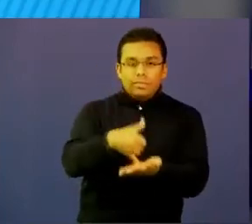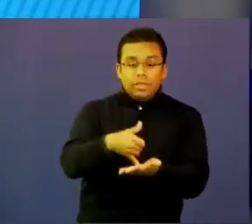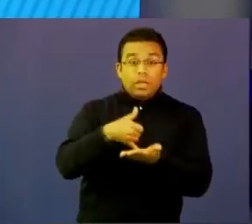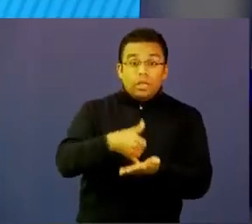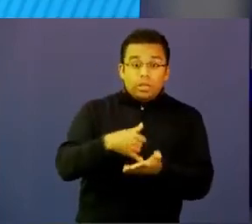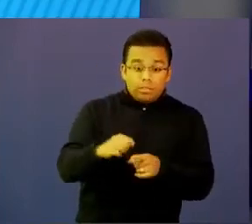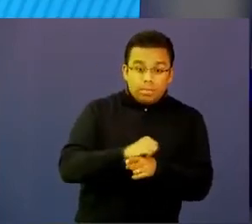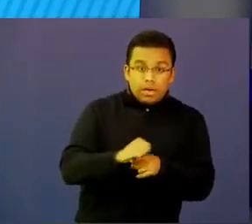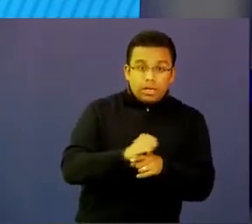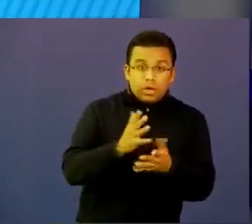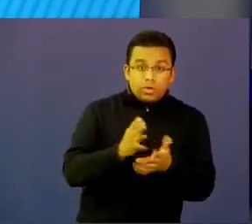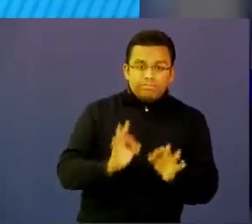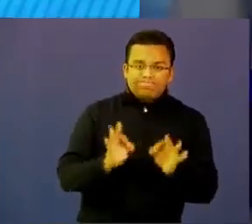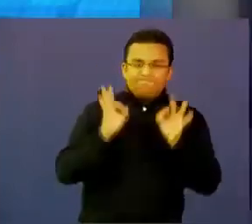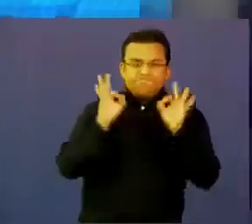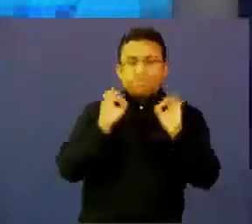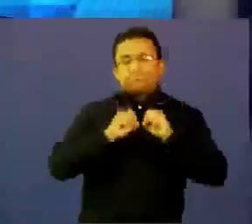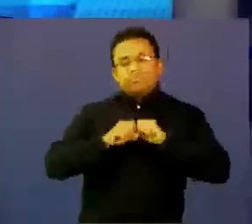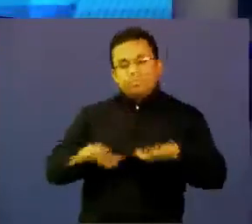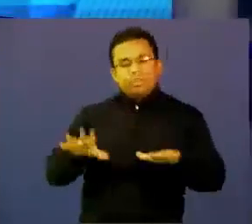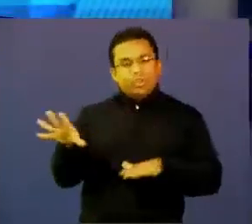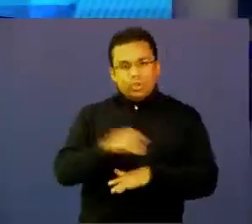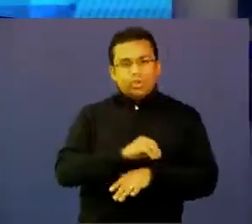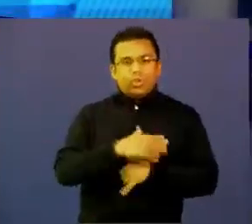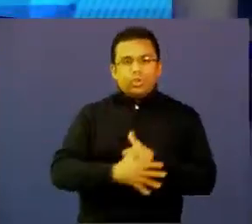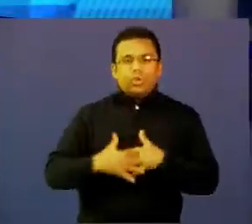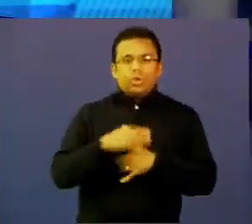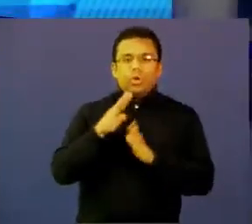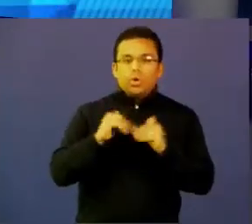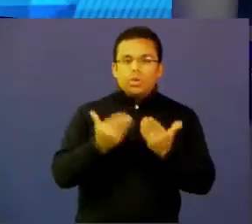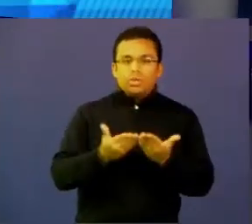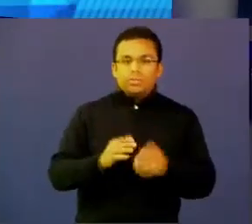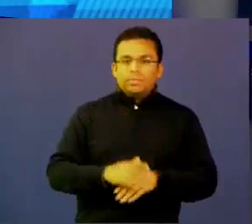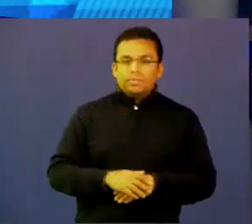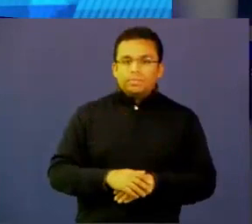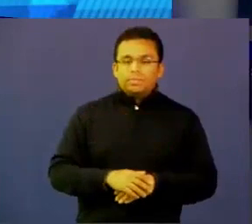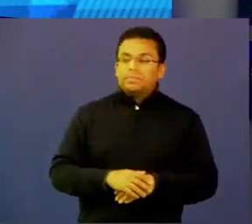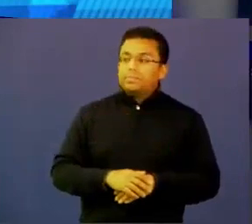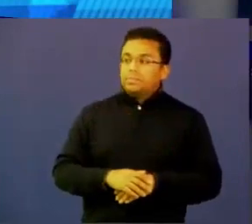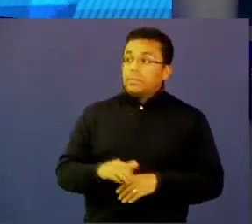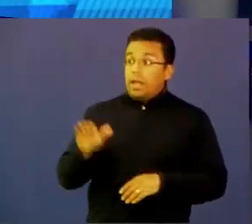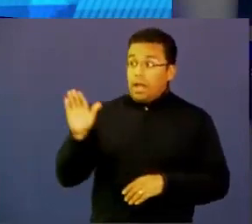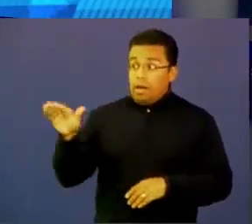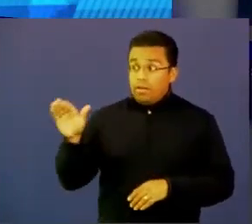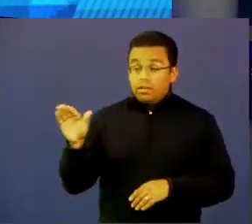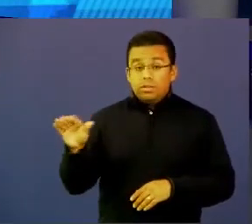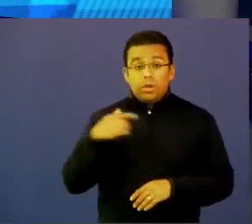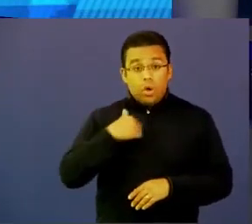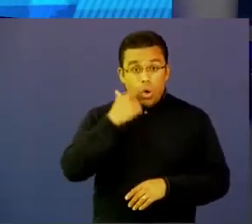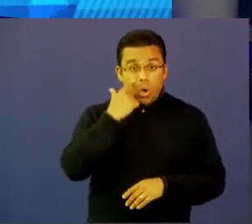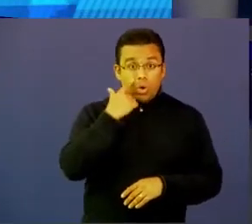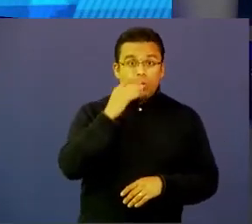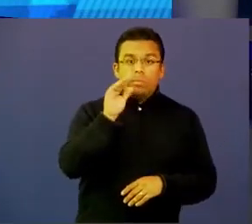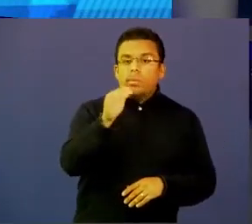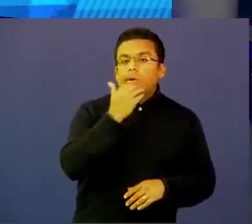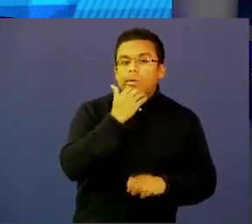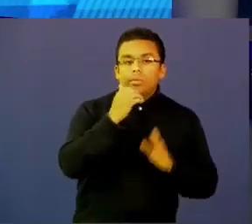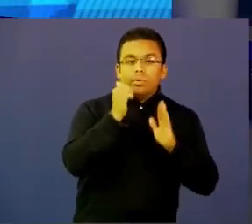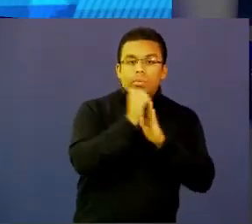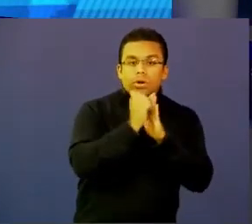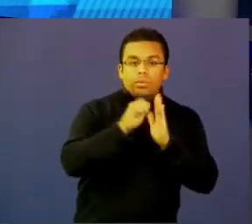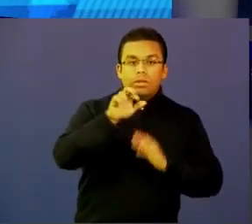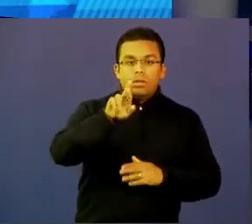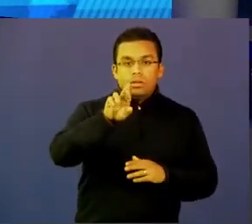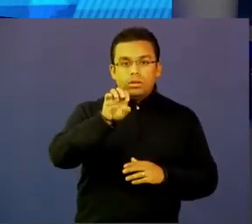empezarlas a replicar en todos los colegios. Bueno, y me permito hacer una cuña. Estén muy pendientes de programas como Redvolución,